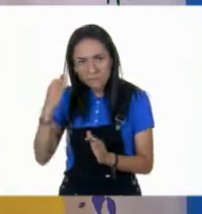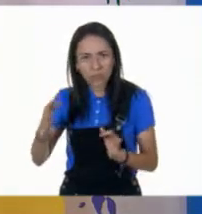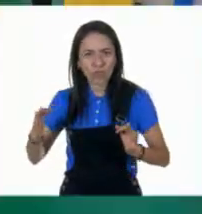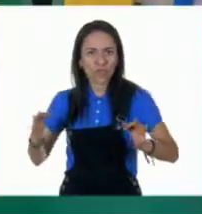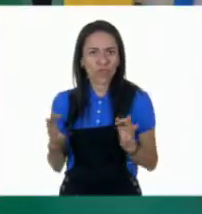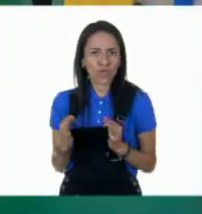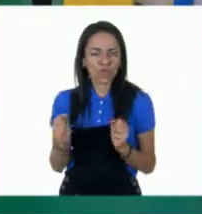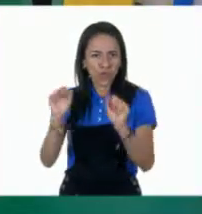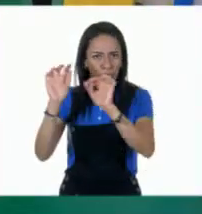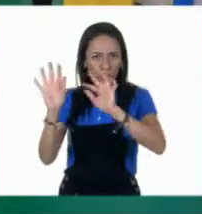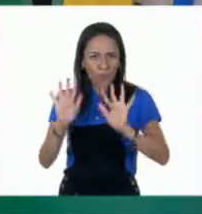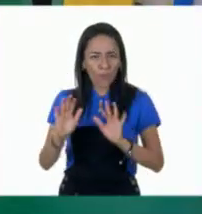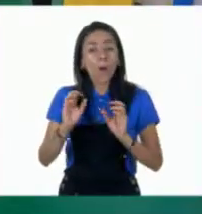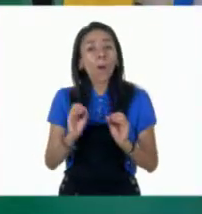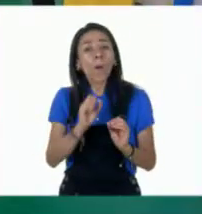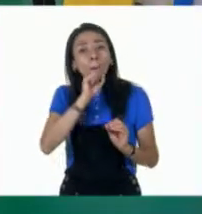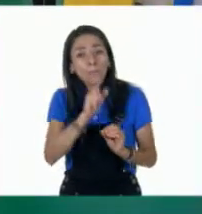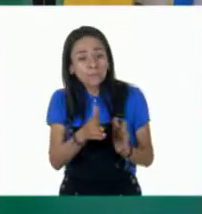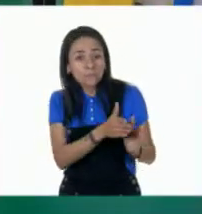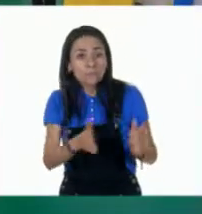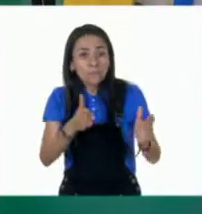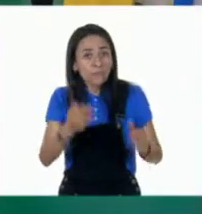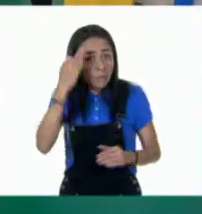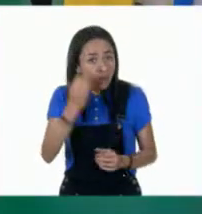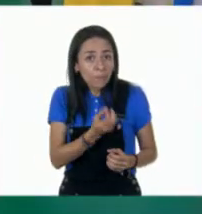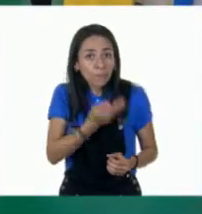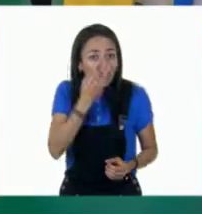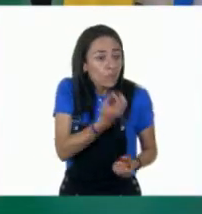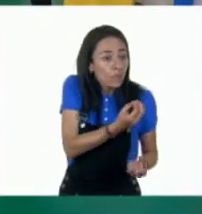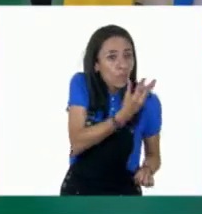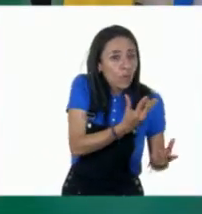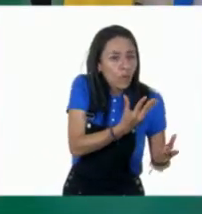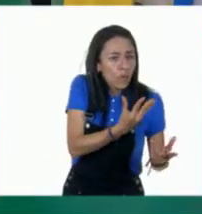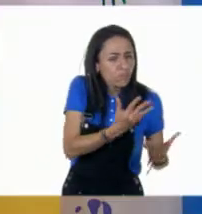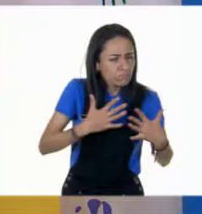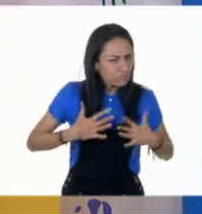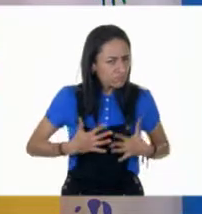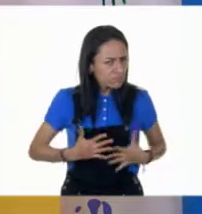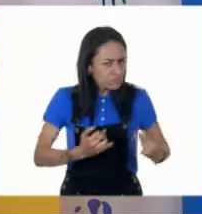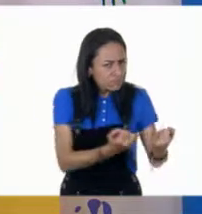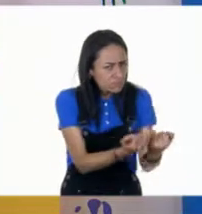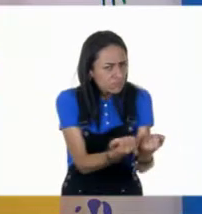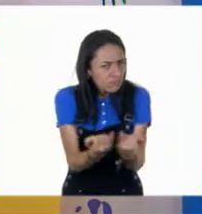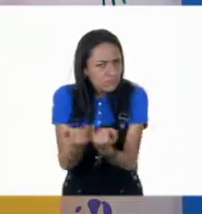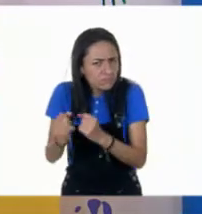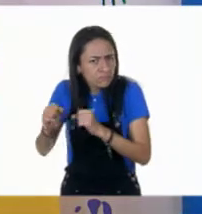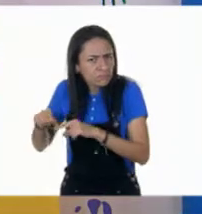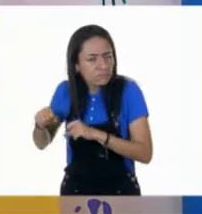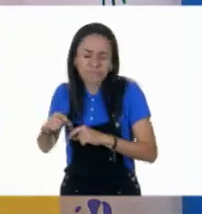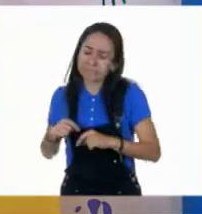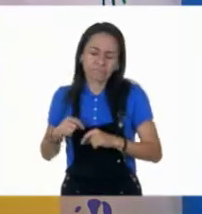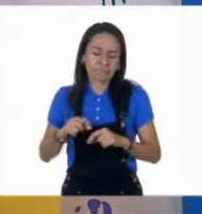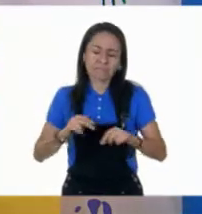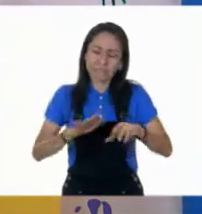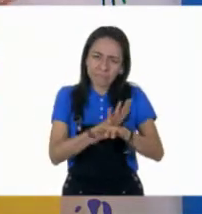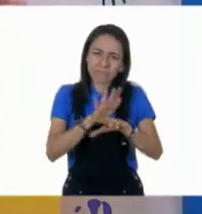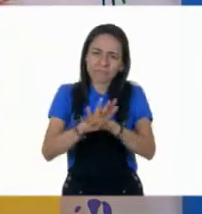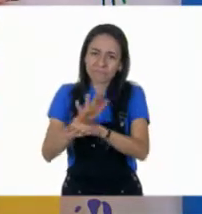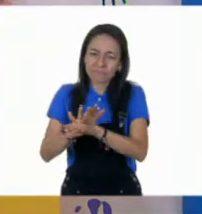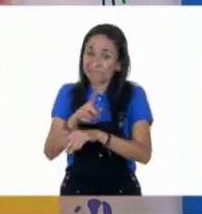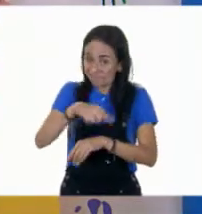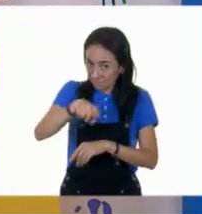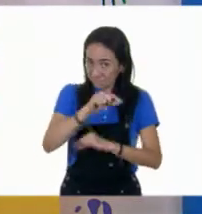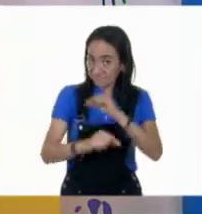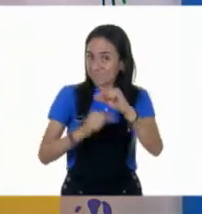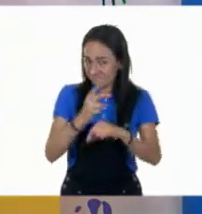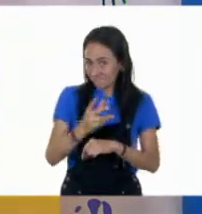primavera. Va cambiando. Exactamente. Y eso ustedes lo van a ir descubriendo poco a poco. Por eso tienen que seguir estudiando y algún día viajar